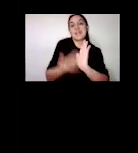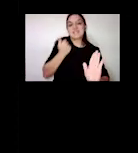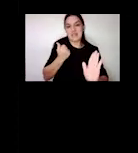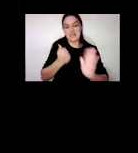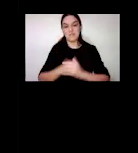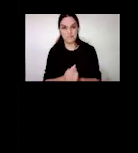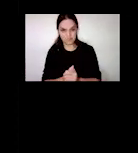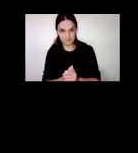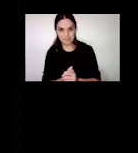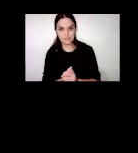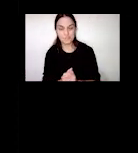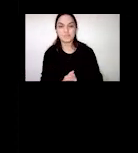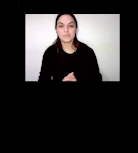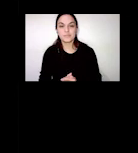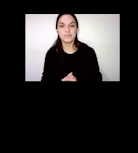patrimonio en ese país.